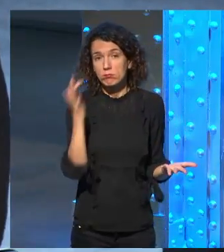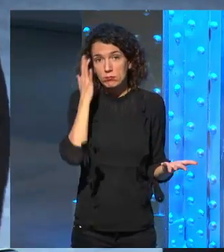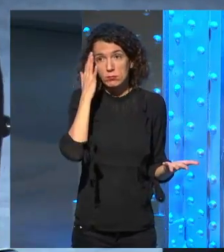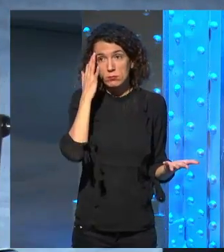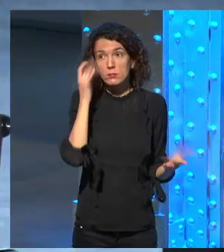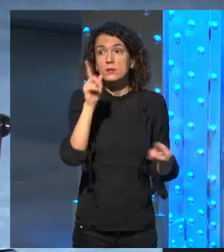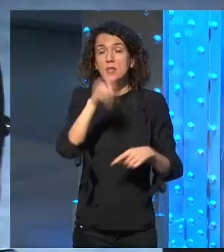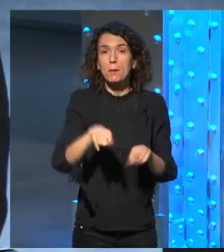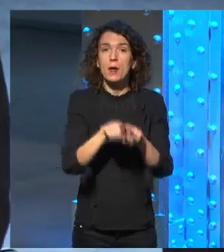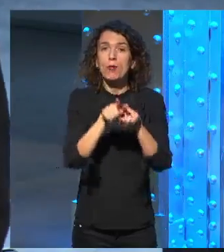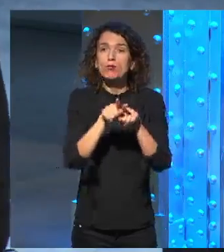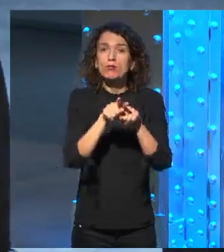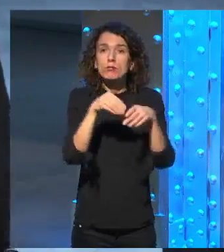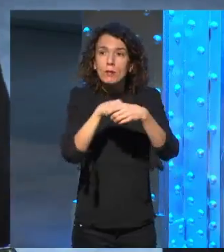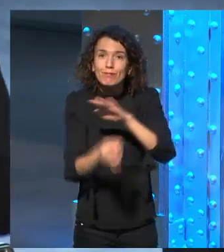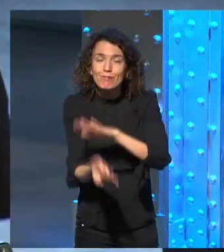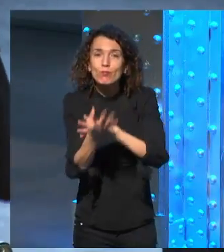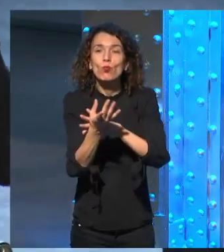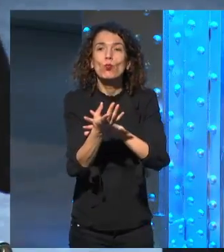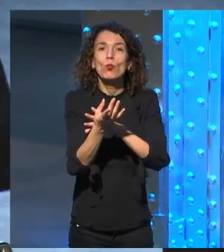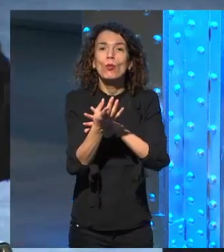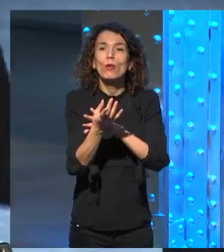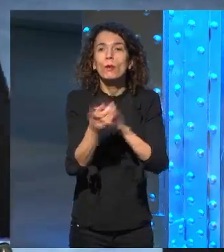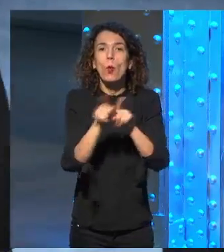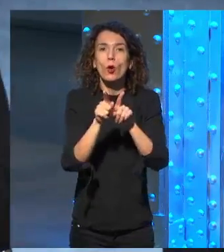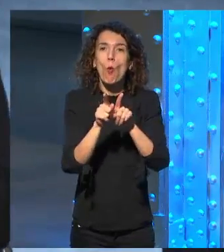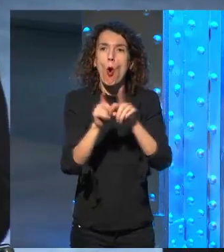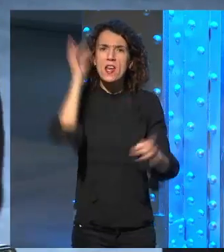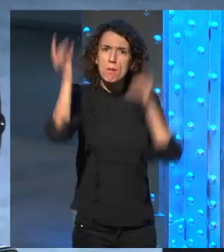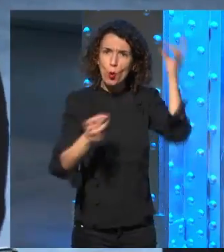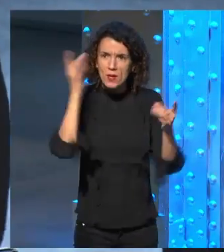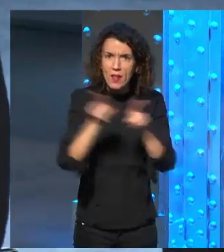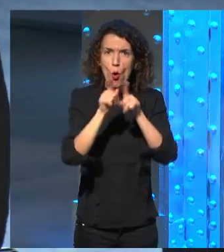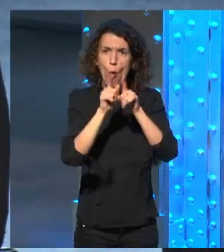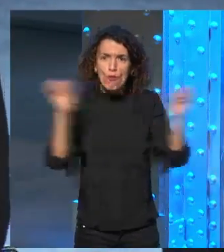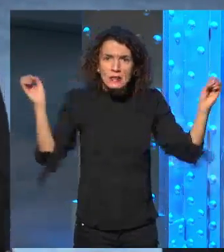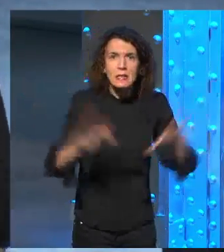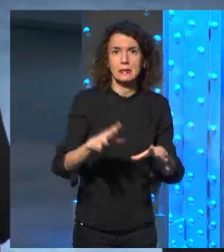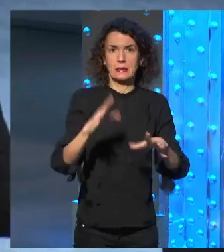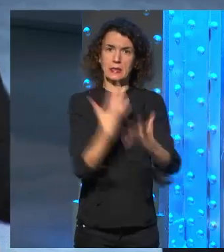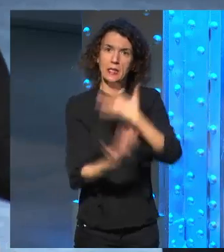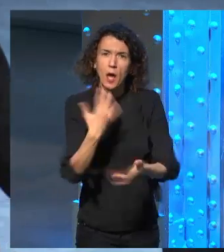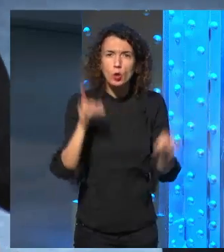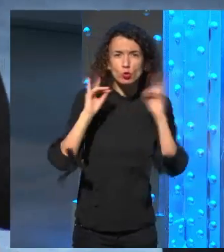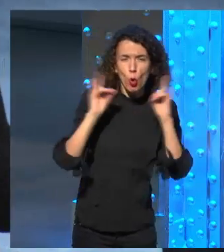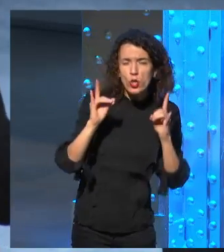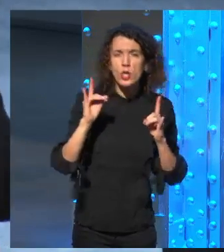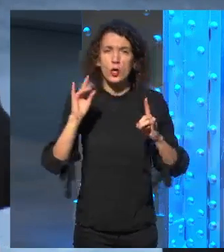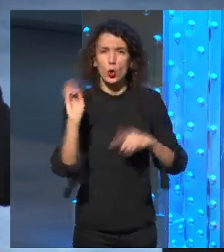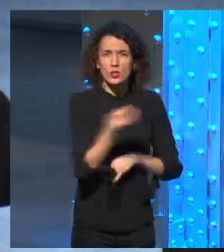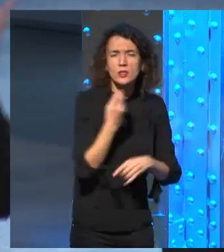pues un poco se desmembra y se convierte en una pura improvisación, ¿no? Una pura fantasía con sonidos